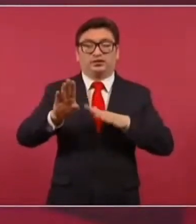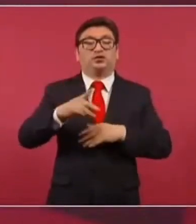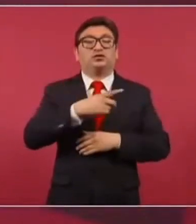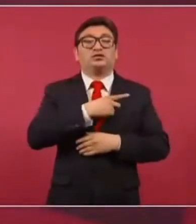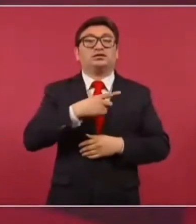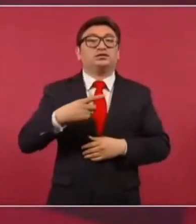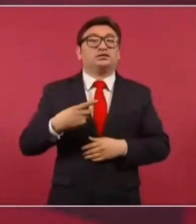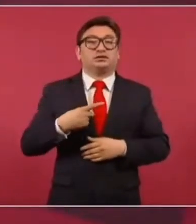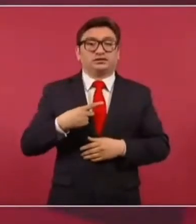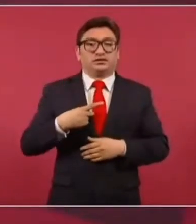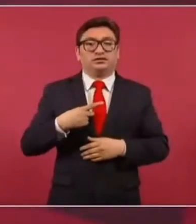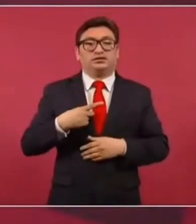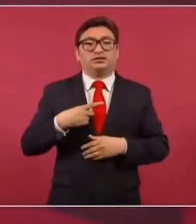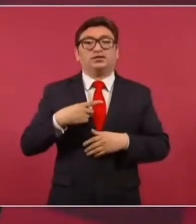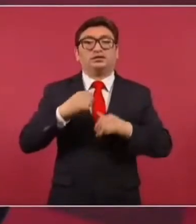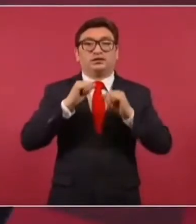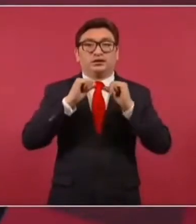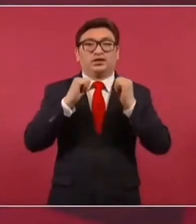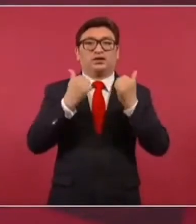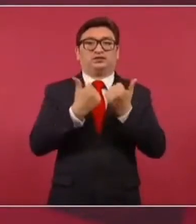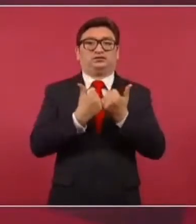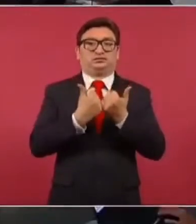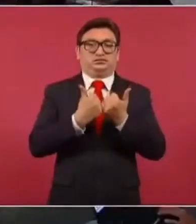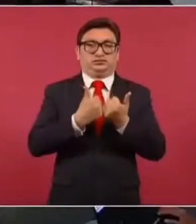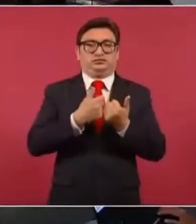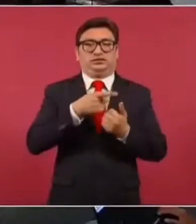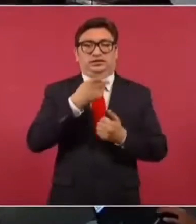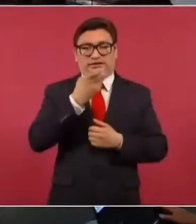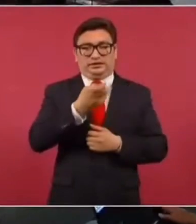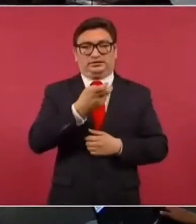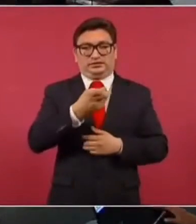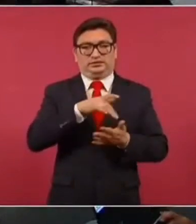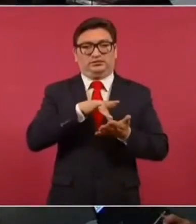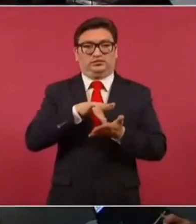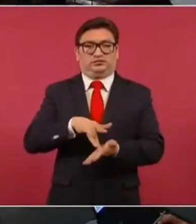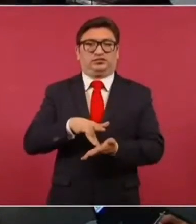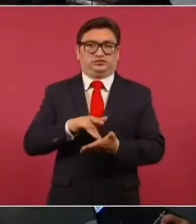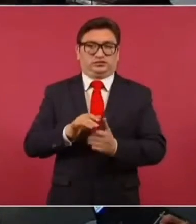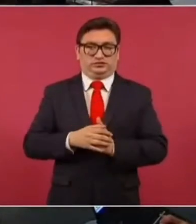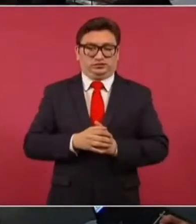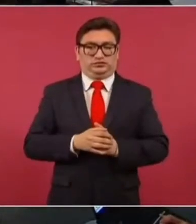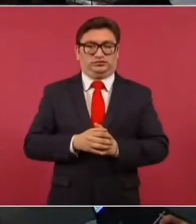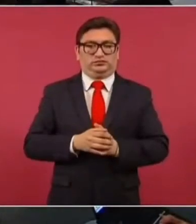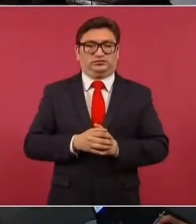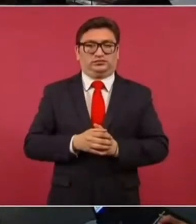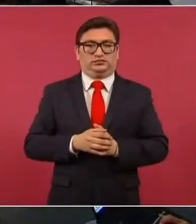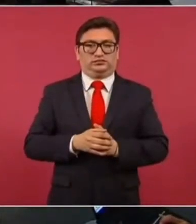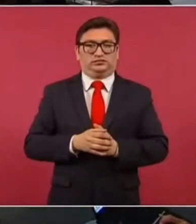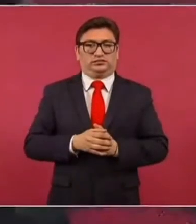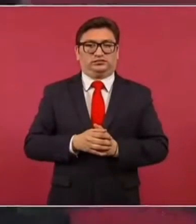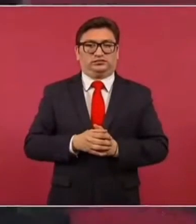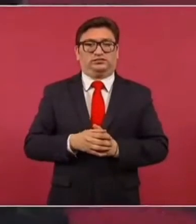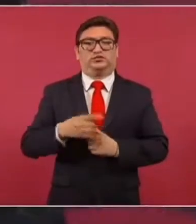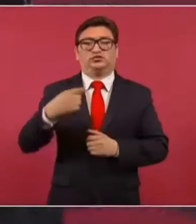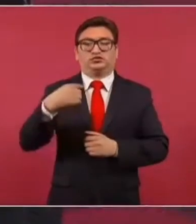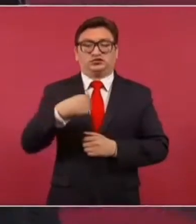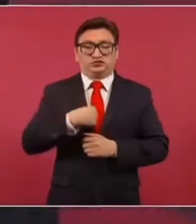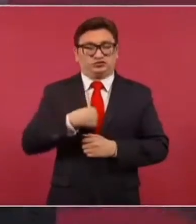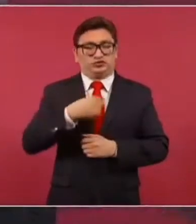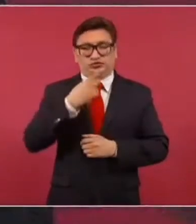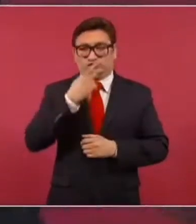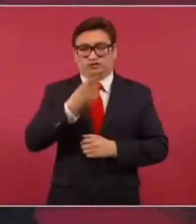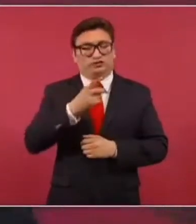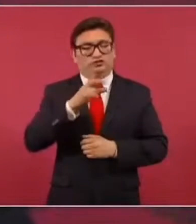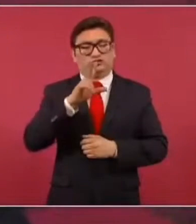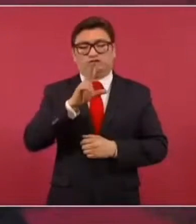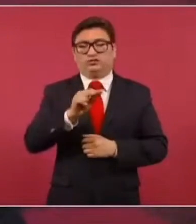ser con organizaciones no gubernamentales, con organizaciones de la sociedad civil. Y yo sostengo que